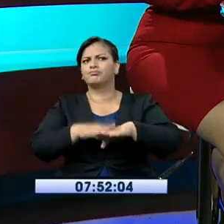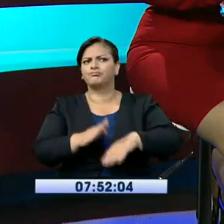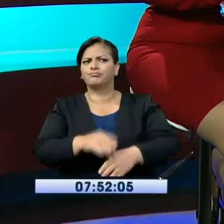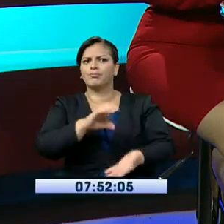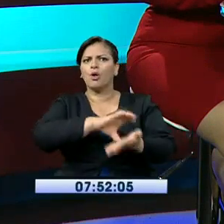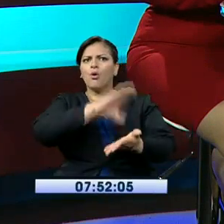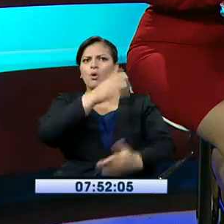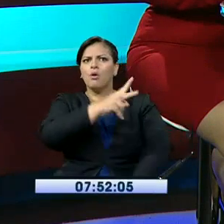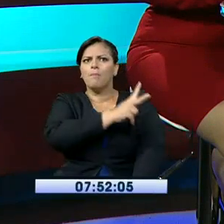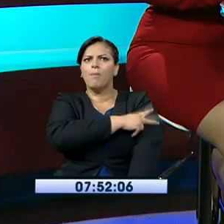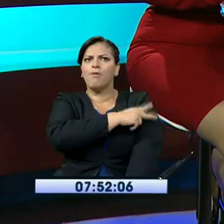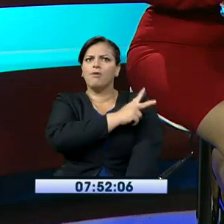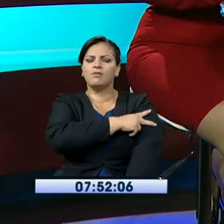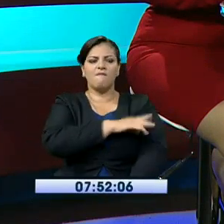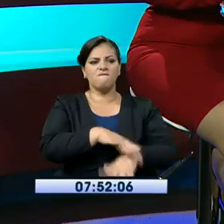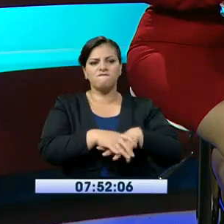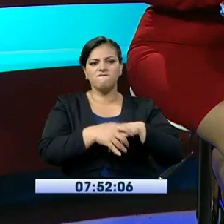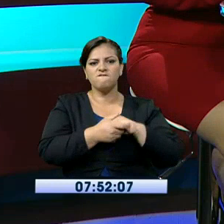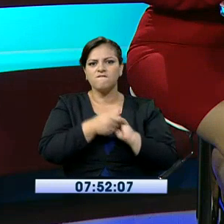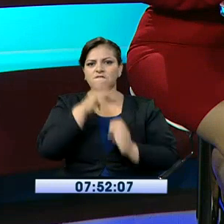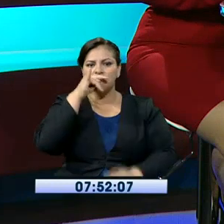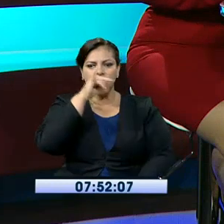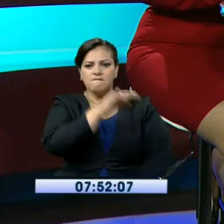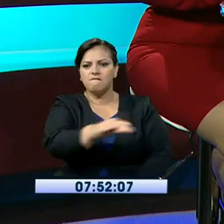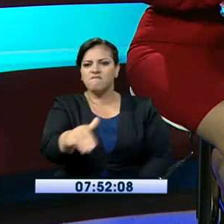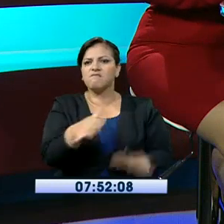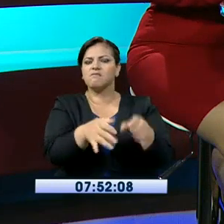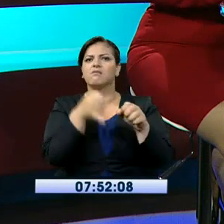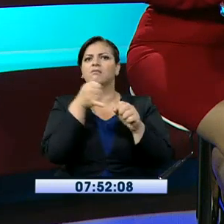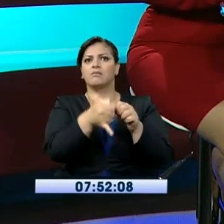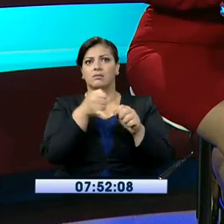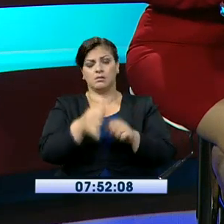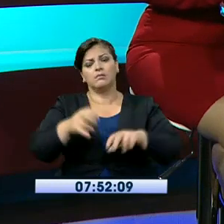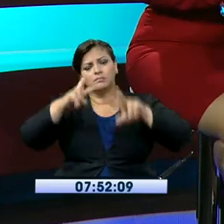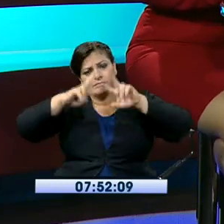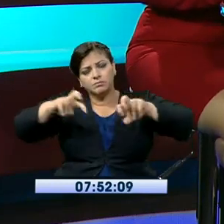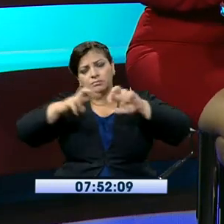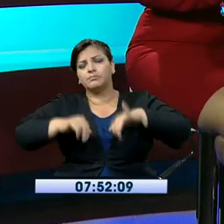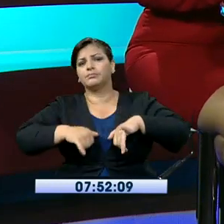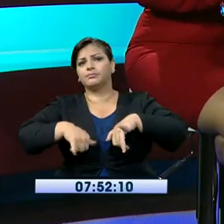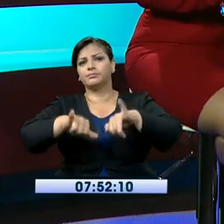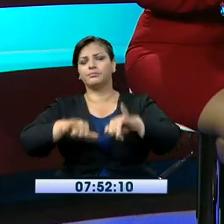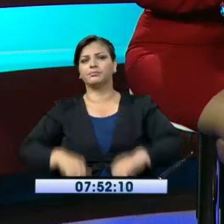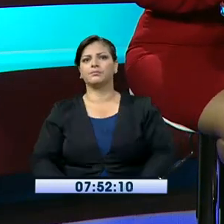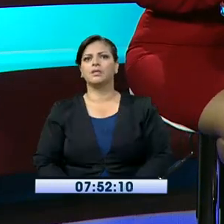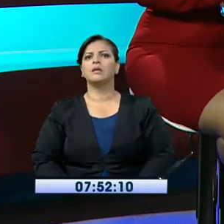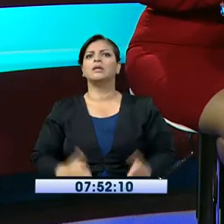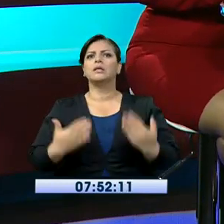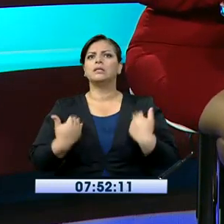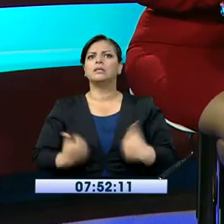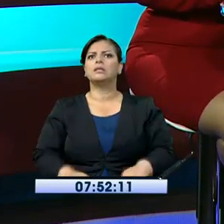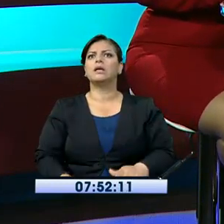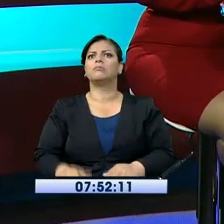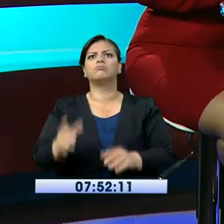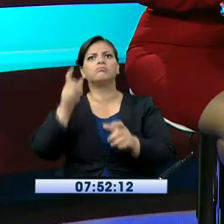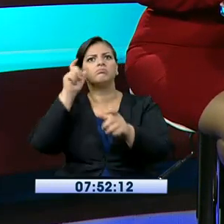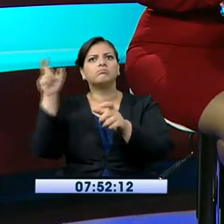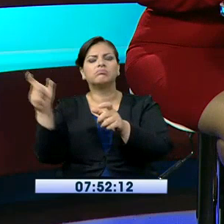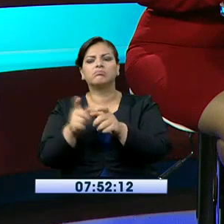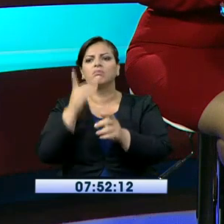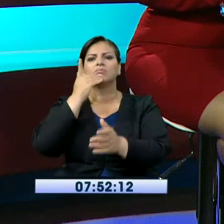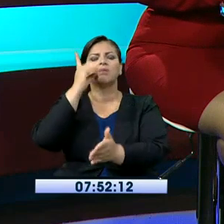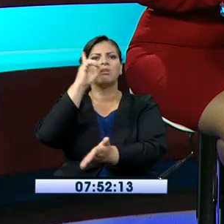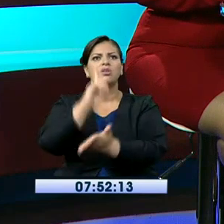a estudiantes de un plantel educativo fiscal en Guayaquil. Hasta este momento son 10 las denuncias puestas formalmente en la